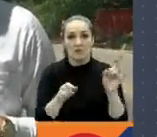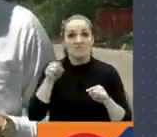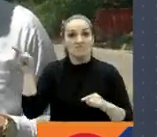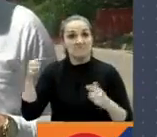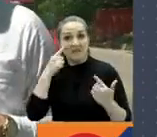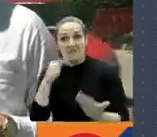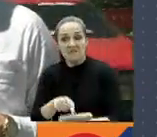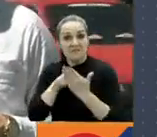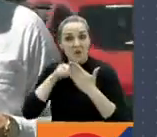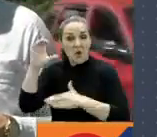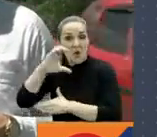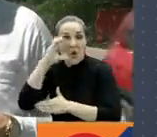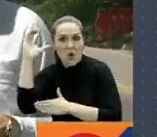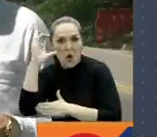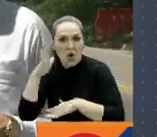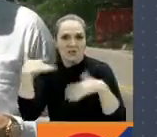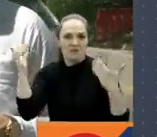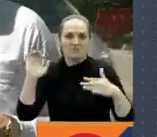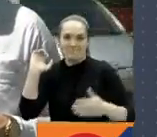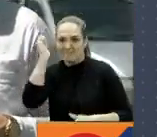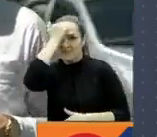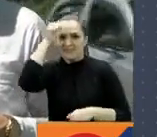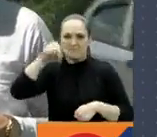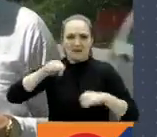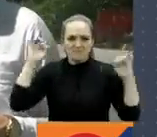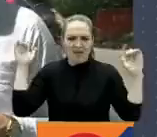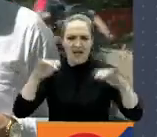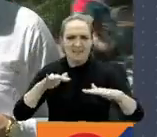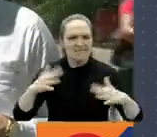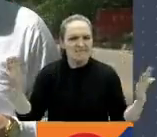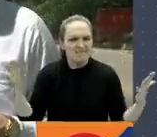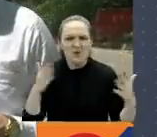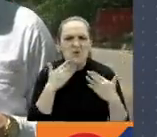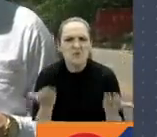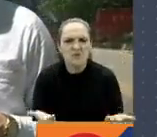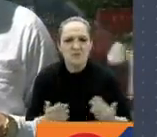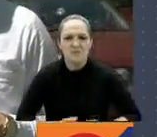mantiene la tendencia en las salidas y entradas a la ciudad. Buenas tardes.